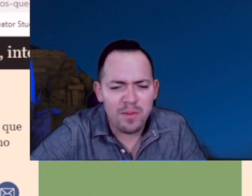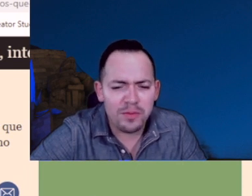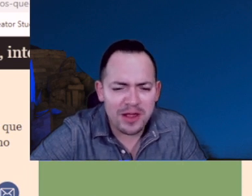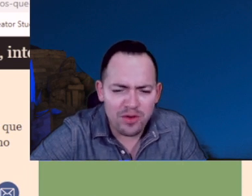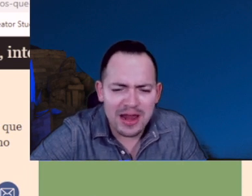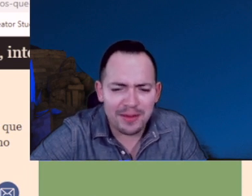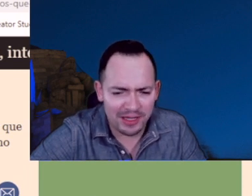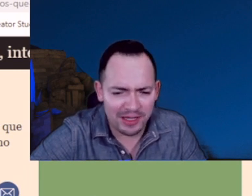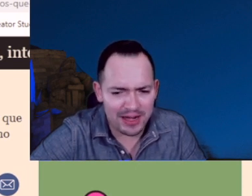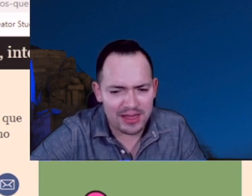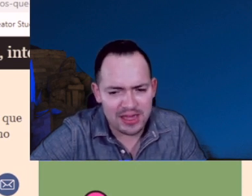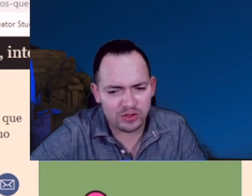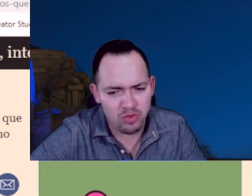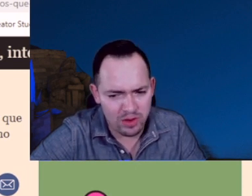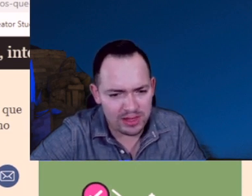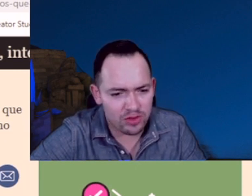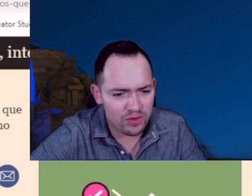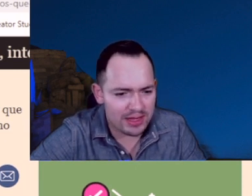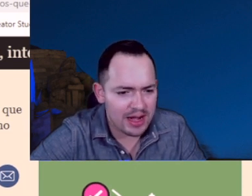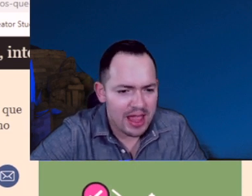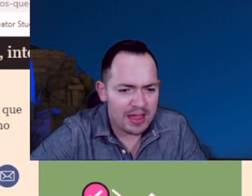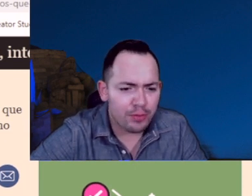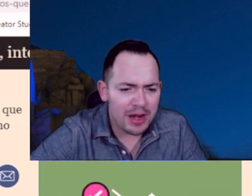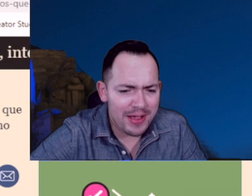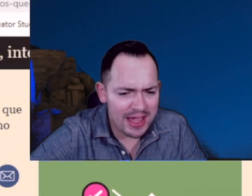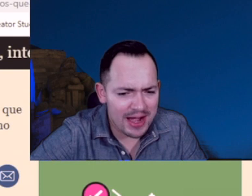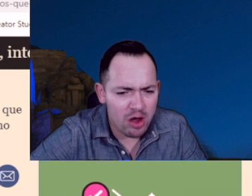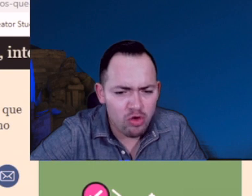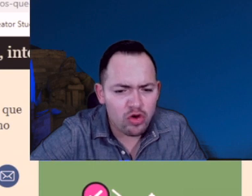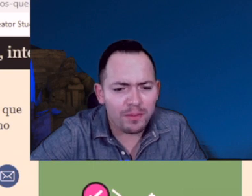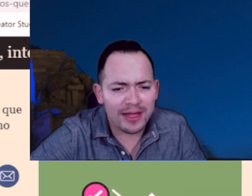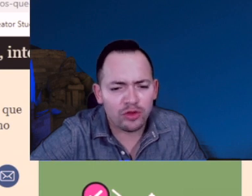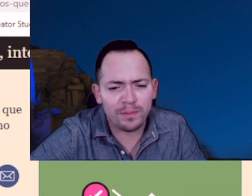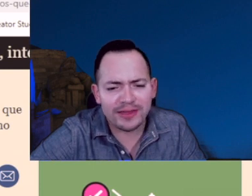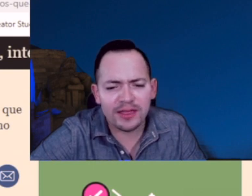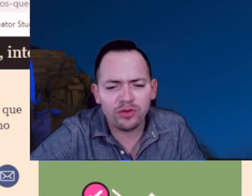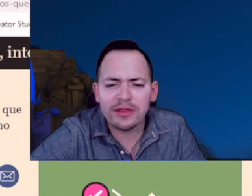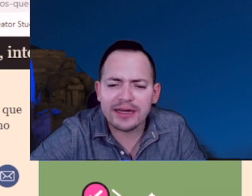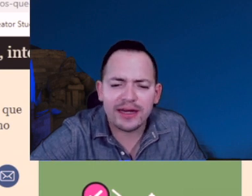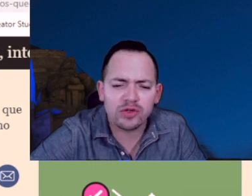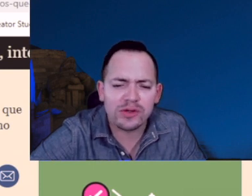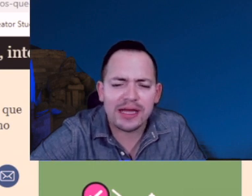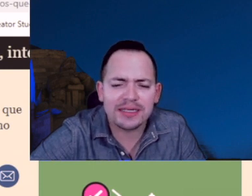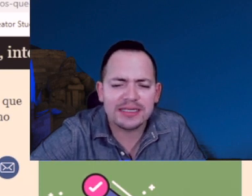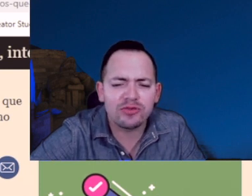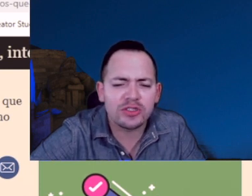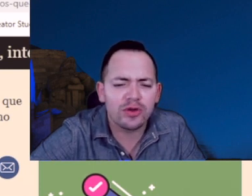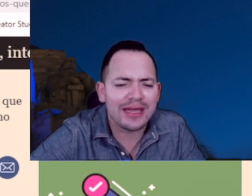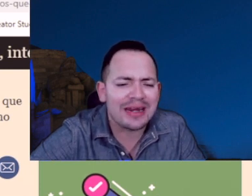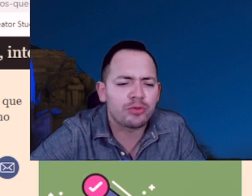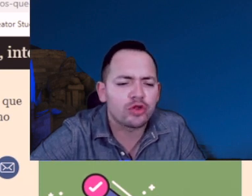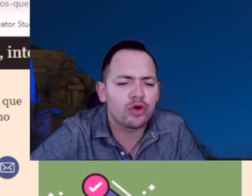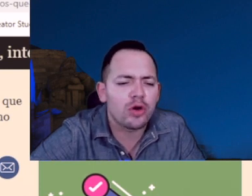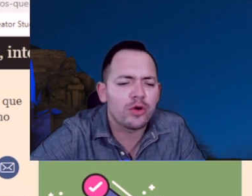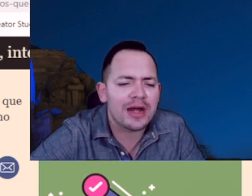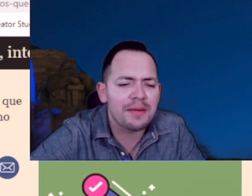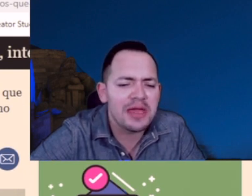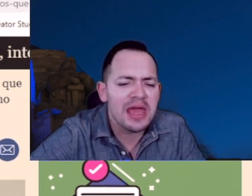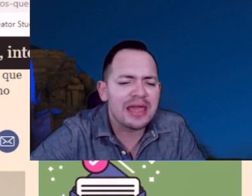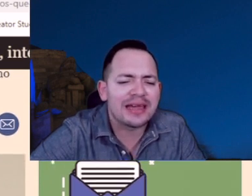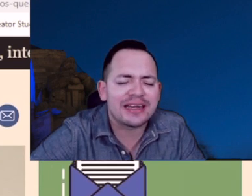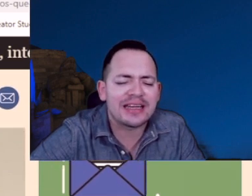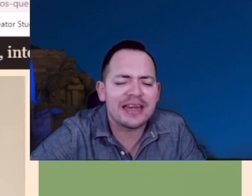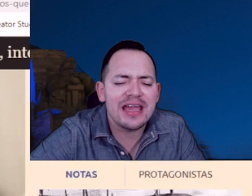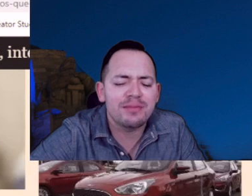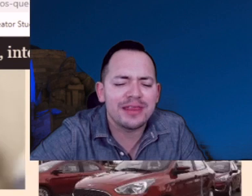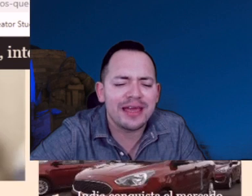México, publicó a la víspera en su cuenta de Twitter que por la mañana un comando pretendió entrar a su casa, situación que reportó como grave